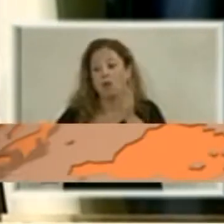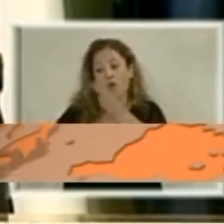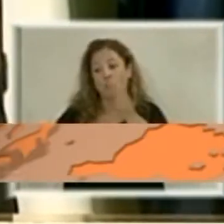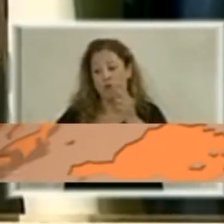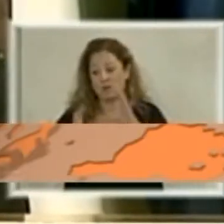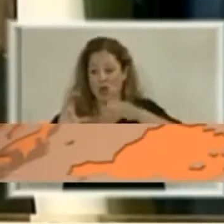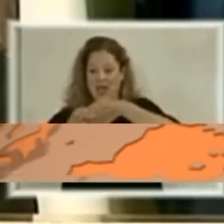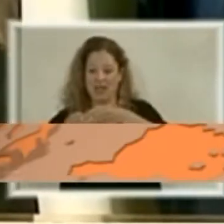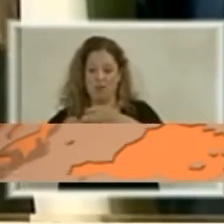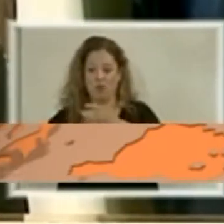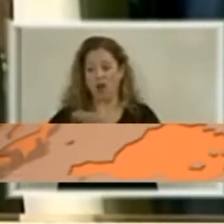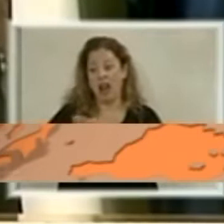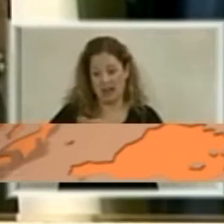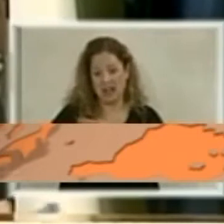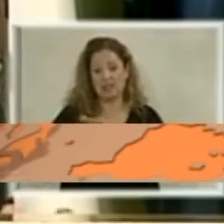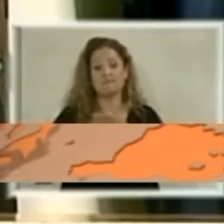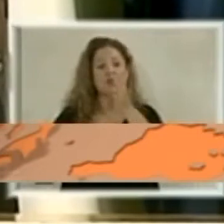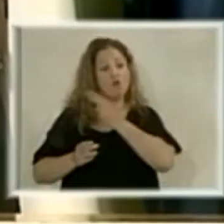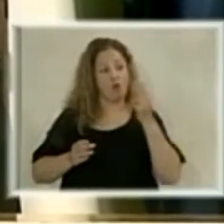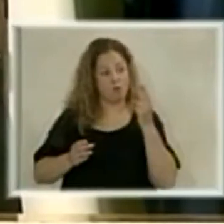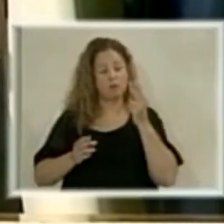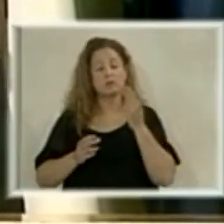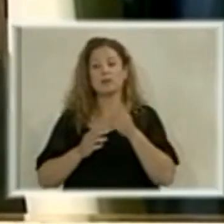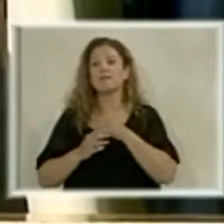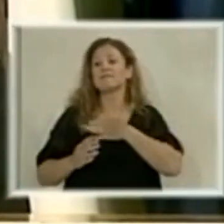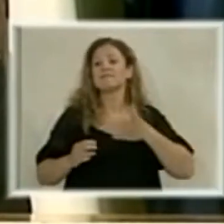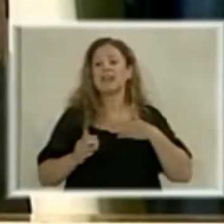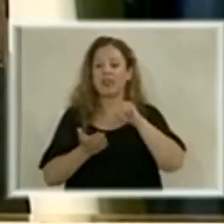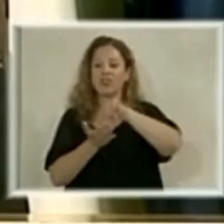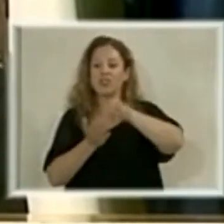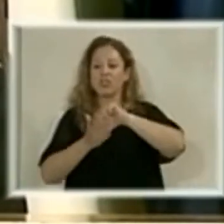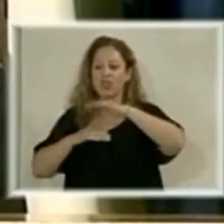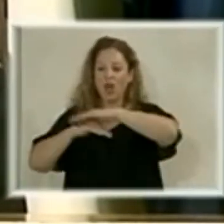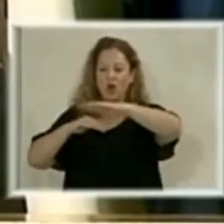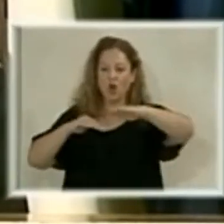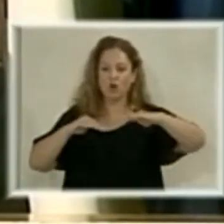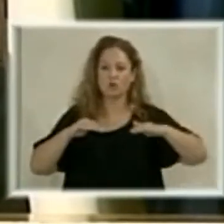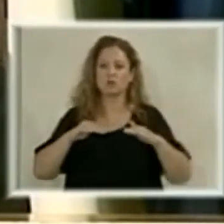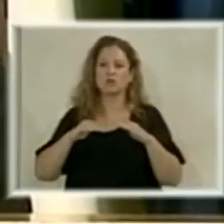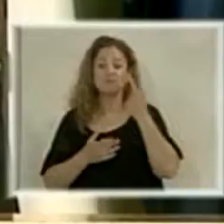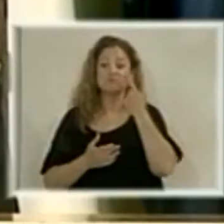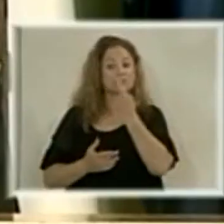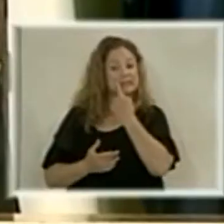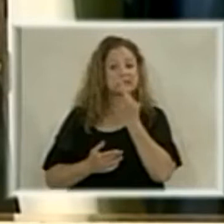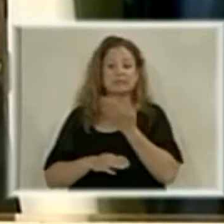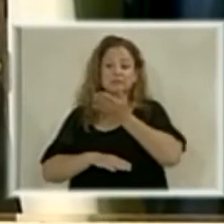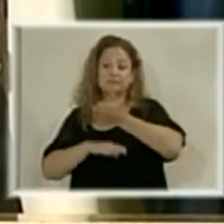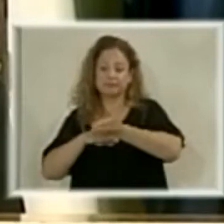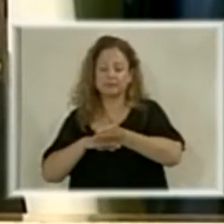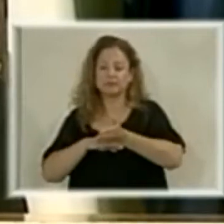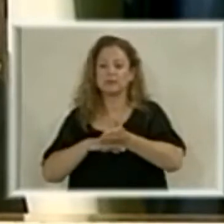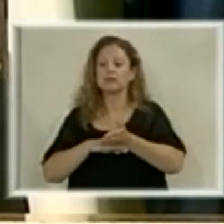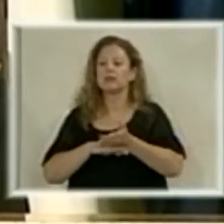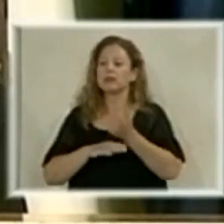alcalde a la cabeza por la regeneración de todo el frente litoral de la ciudad de Almería es absoluto. La directora general